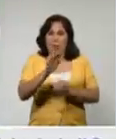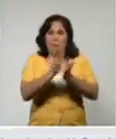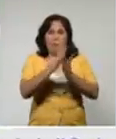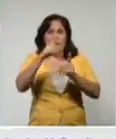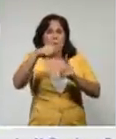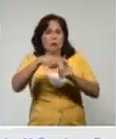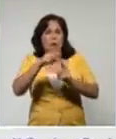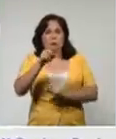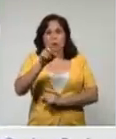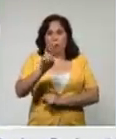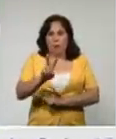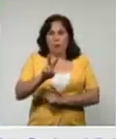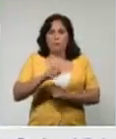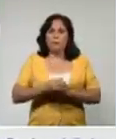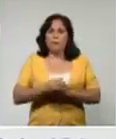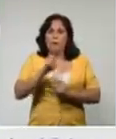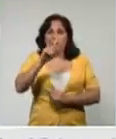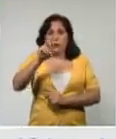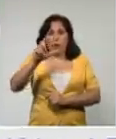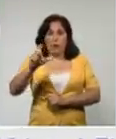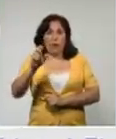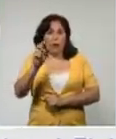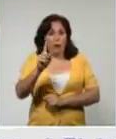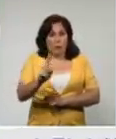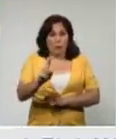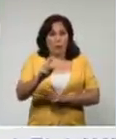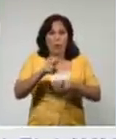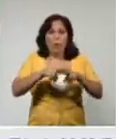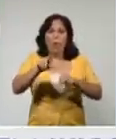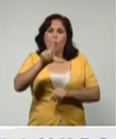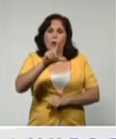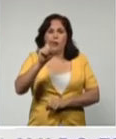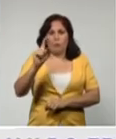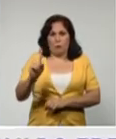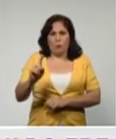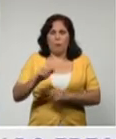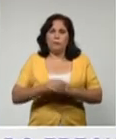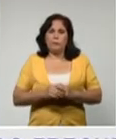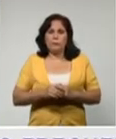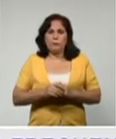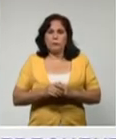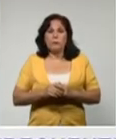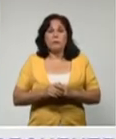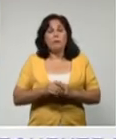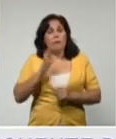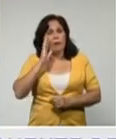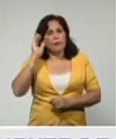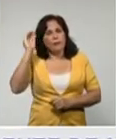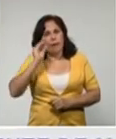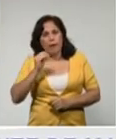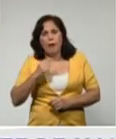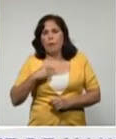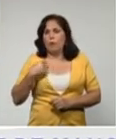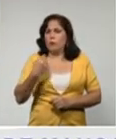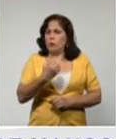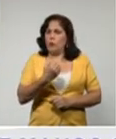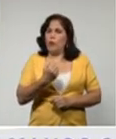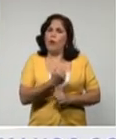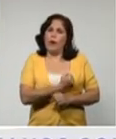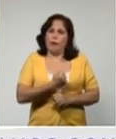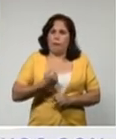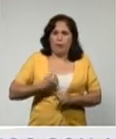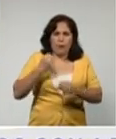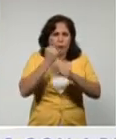2, en Villa Clara 1 y en Holguín 1, que a pesar de todo lo que se ha